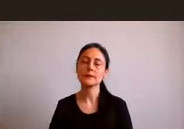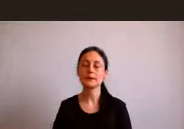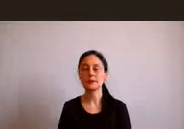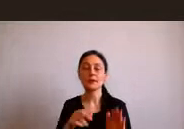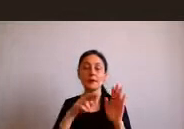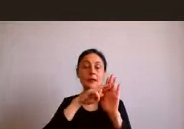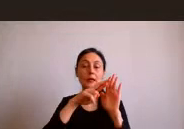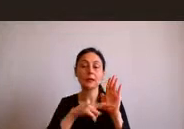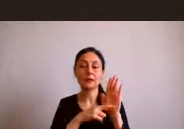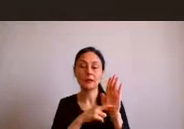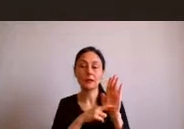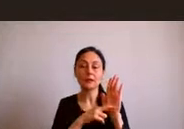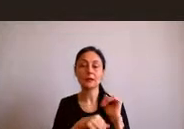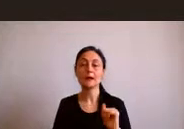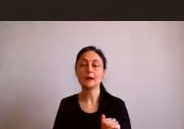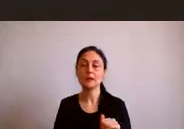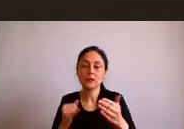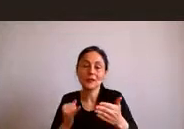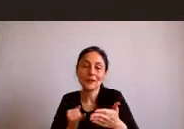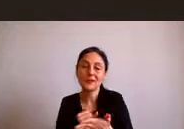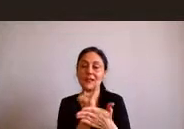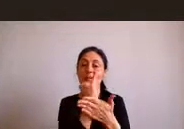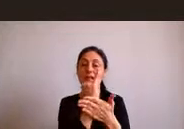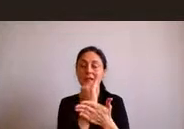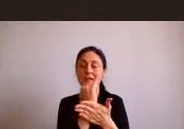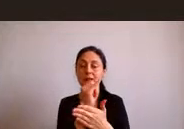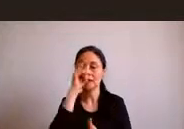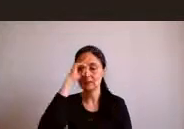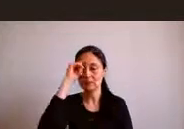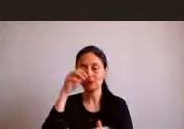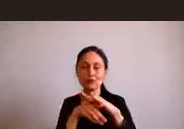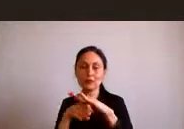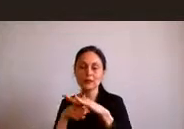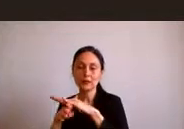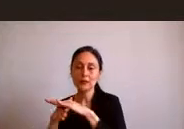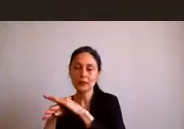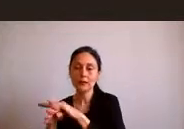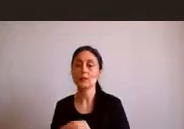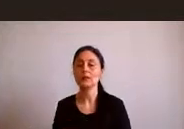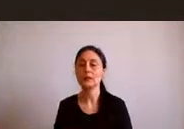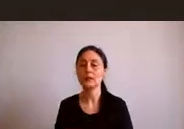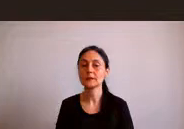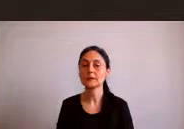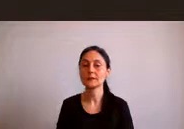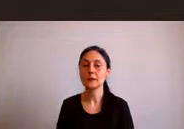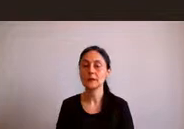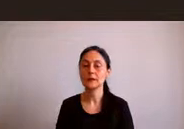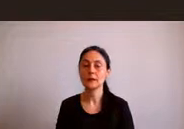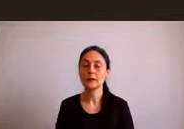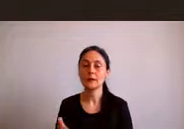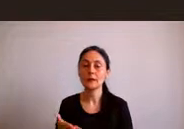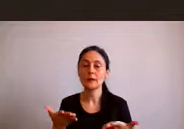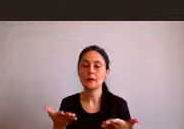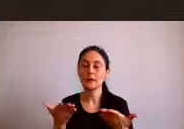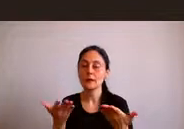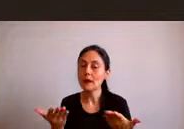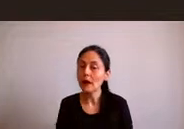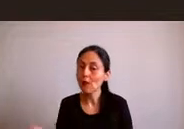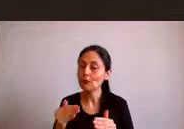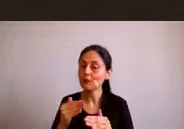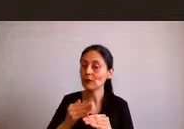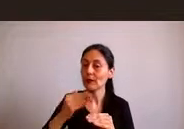para los pacientes que están en etapa aguda, es decir, cuando están hospitalizados, y posaguda, es decir, cuando el paciente todavía está hospitalizado, pero ya salió de esta parte